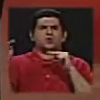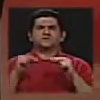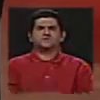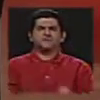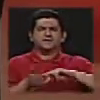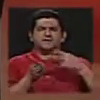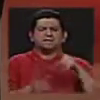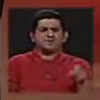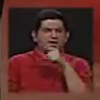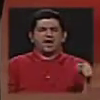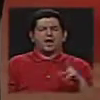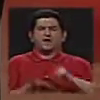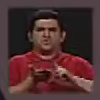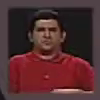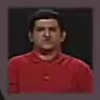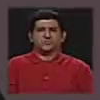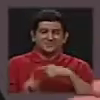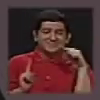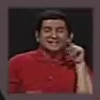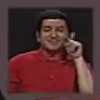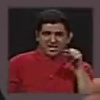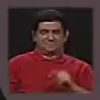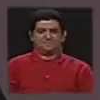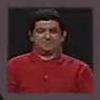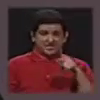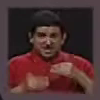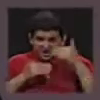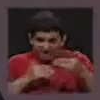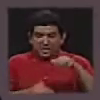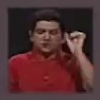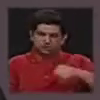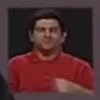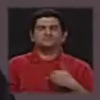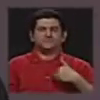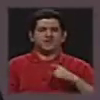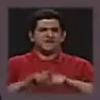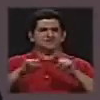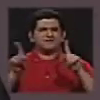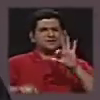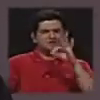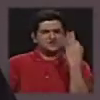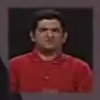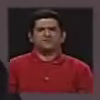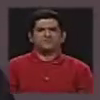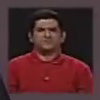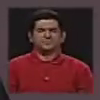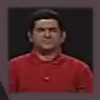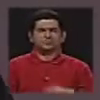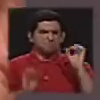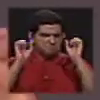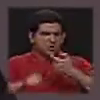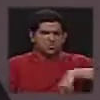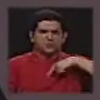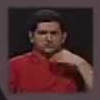es la anulación del contrato? A partir de eso. De ahí en adelante. De ahí en adelante, porque tenemos muchas maneras, hay varias formas